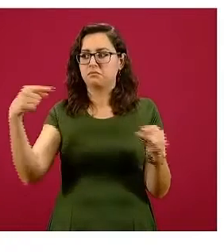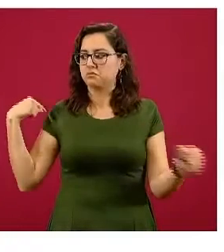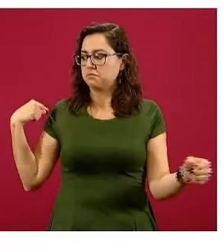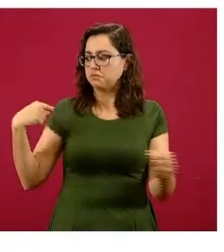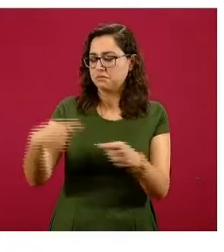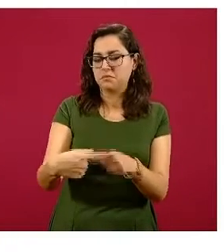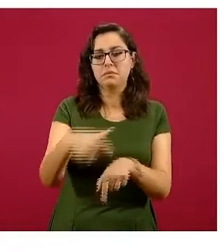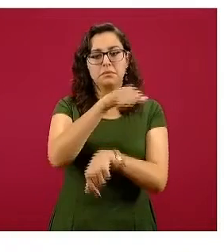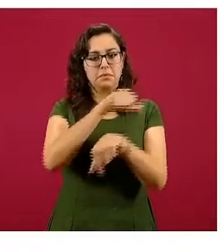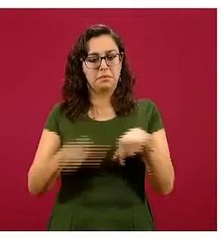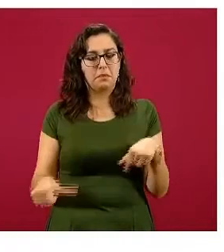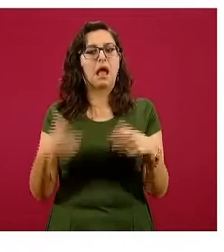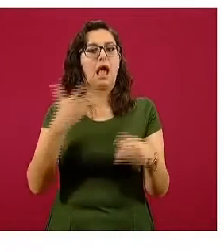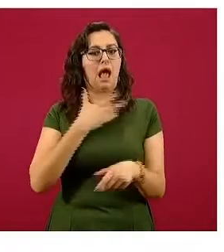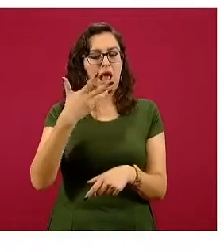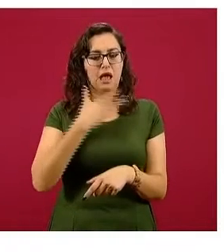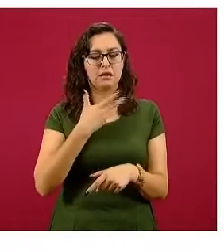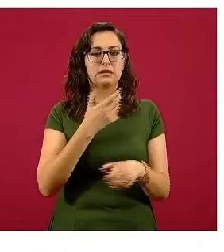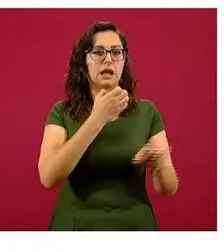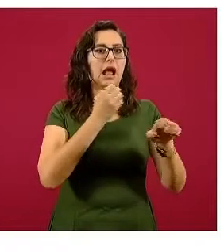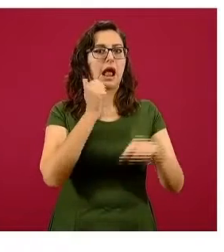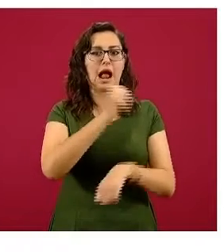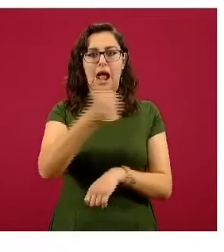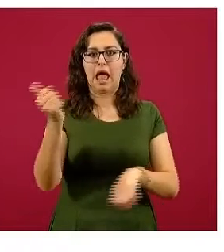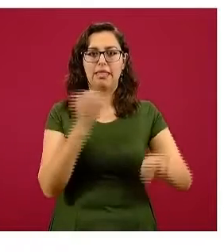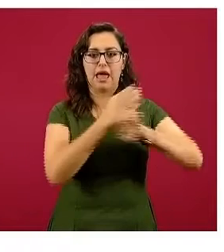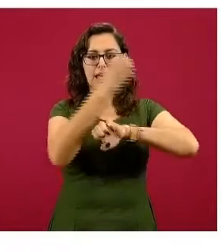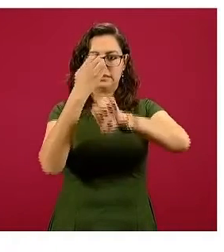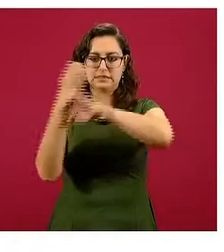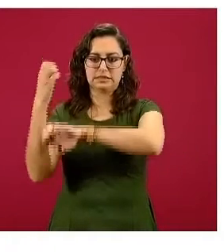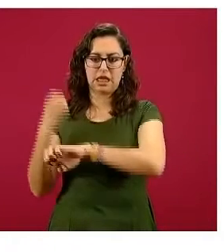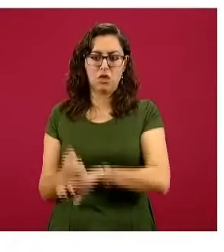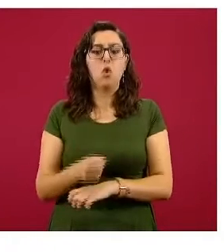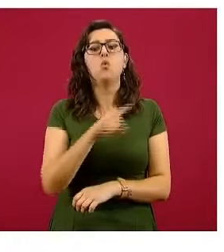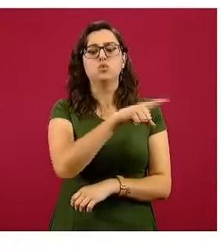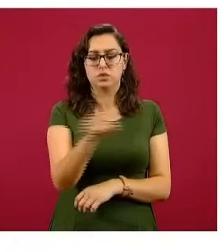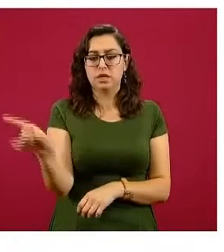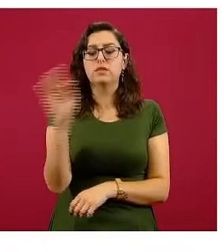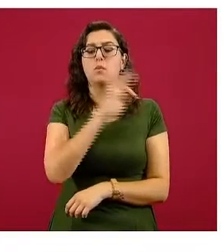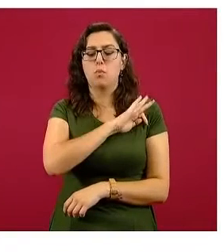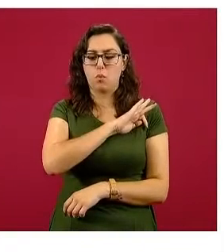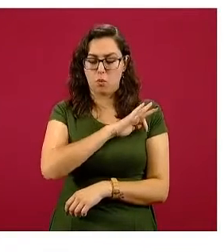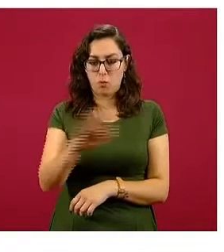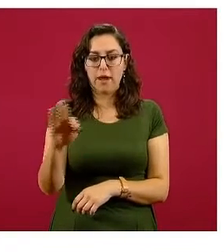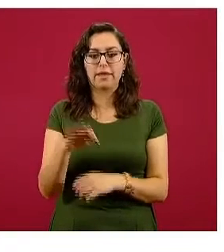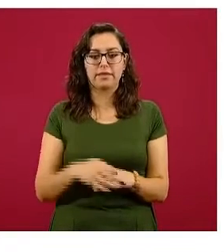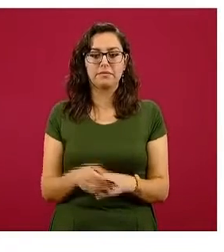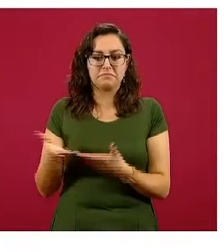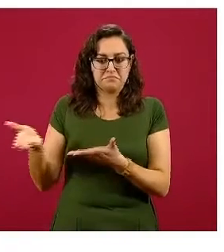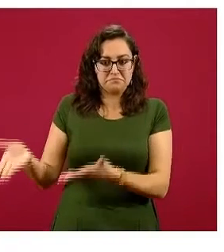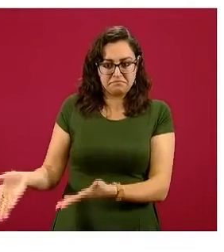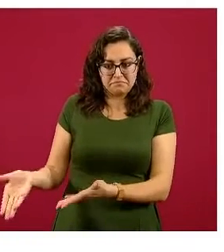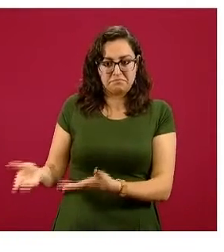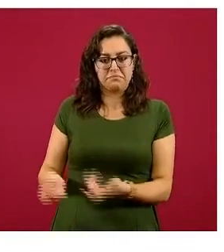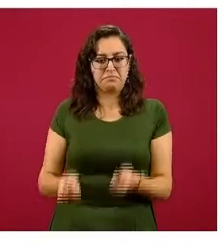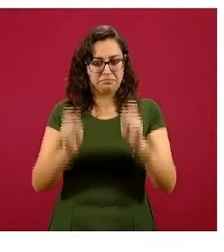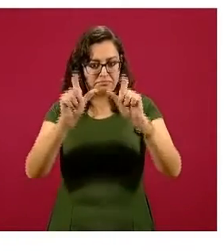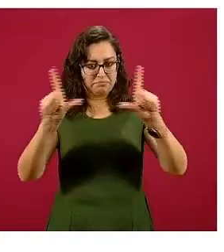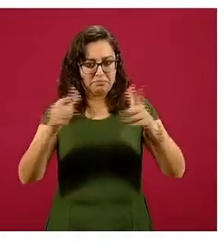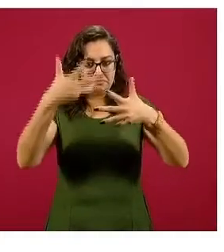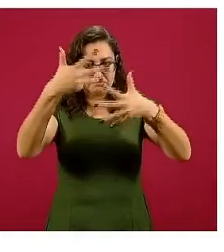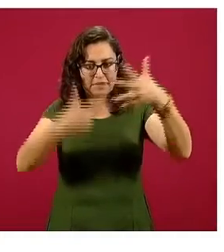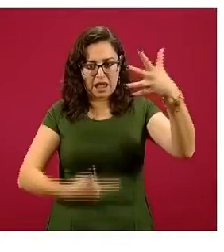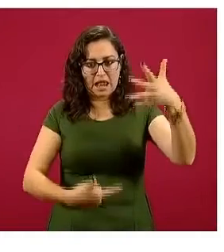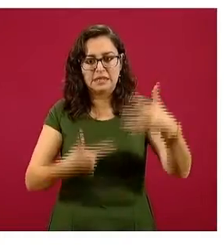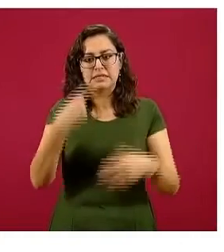esta jornada por entidad federativa. Entonces les invitamos a entrar a la página y a desplegar el directorio para encontrar el servicio